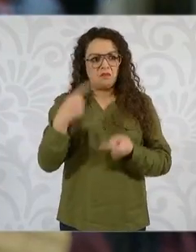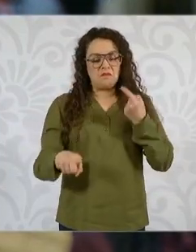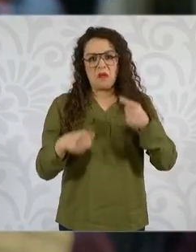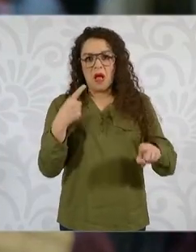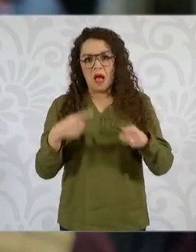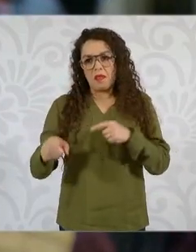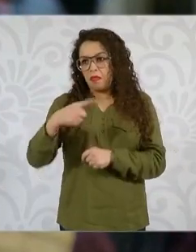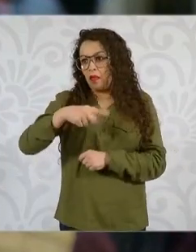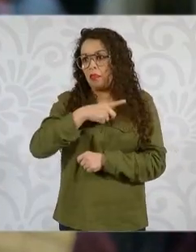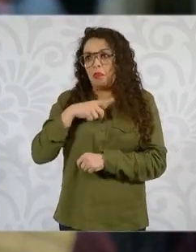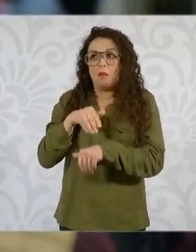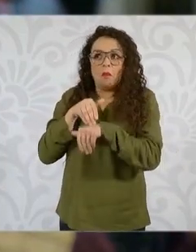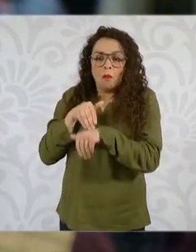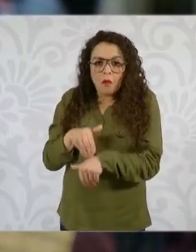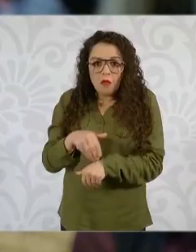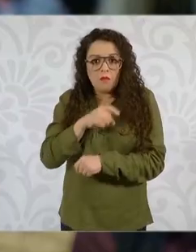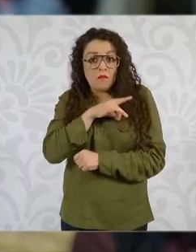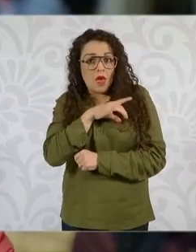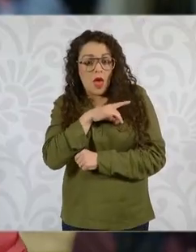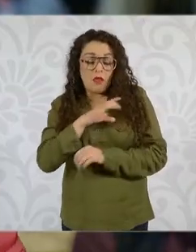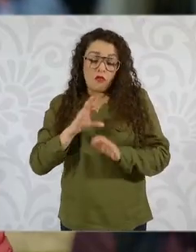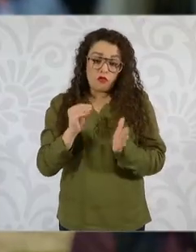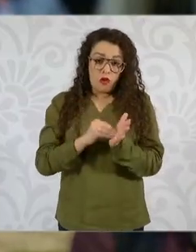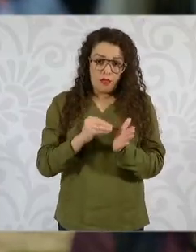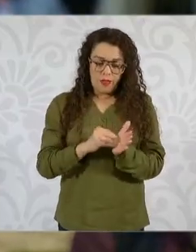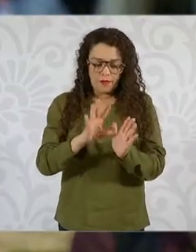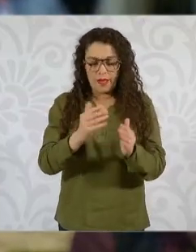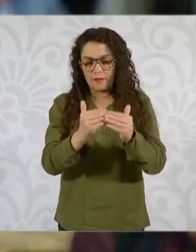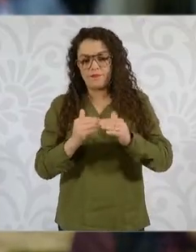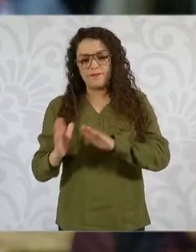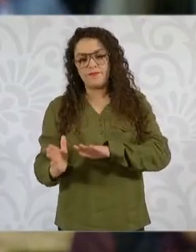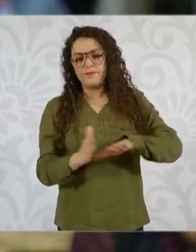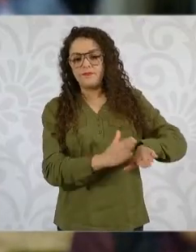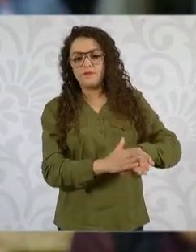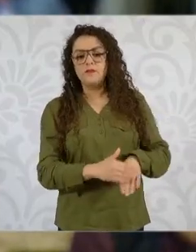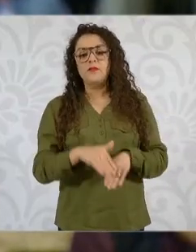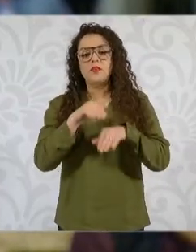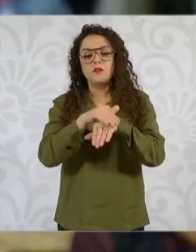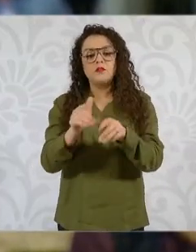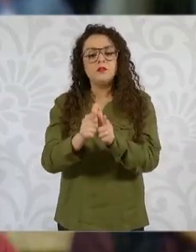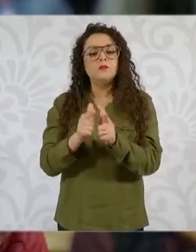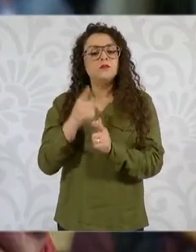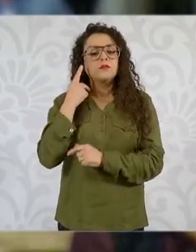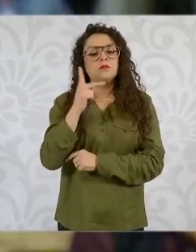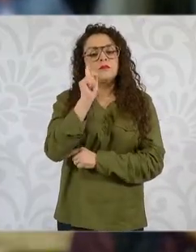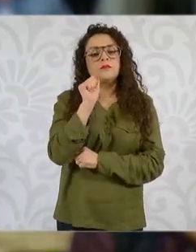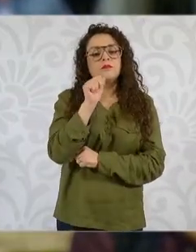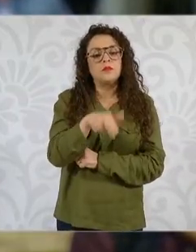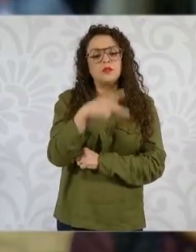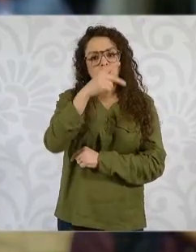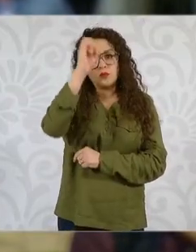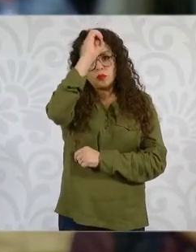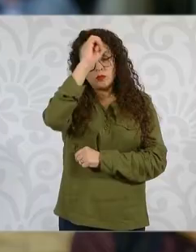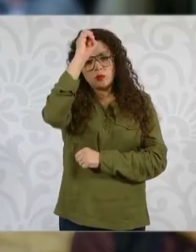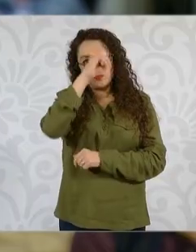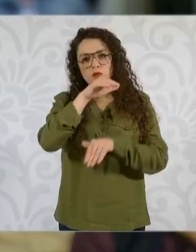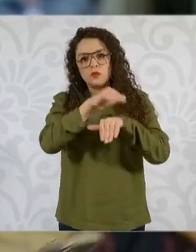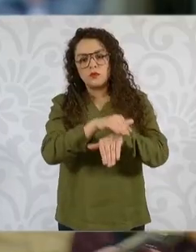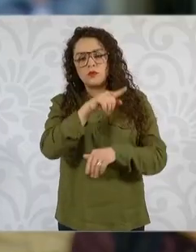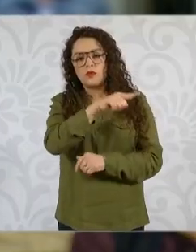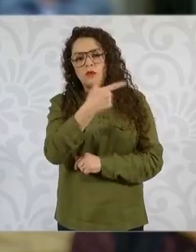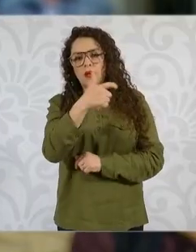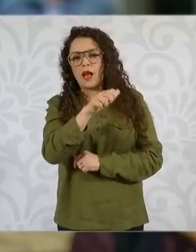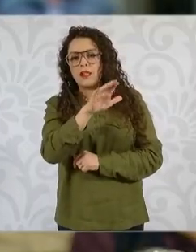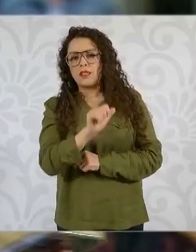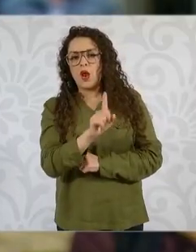nada más para terminar ¿qué piensa con respecto a la división que existe dentro del PAN por la división con respecto a Genaro García Luna